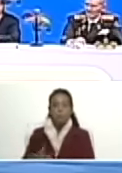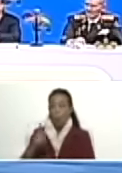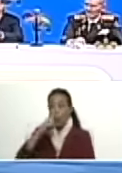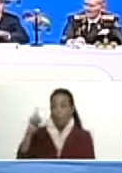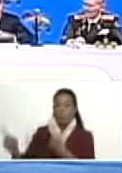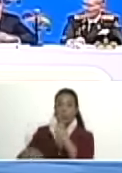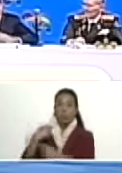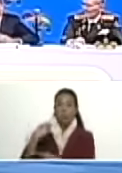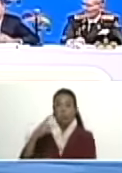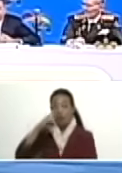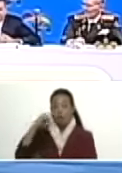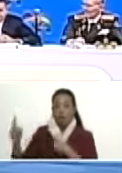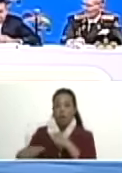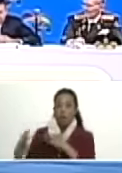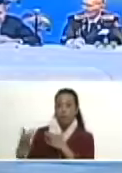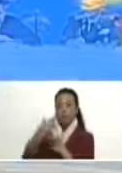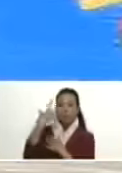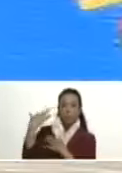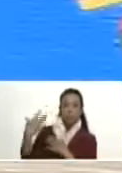Ofendiendo, provocando